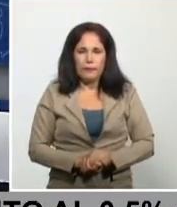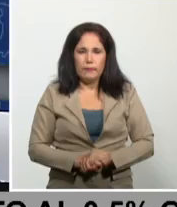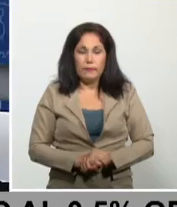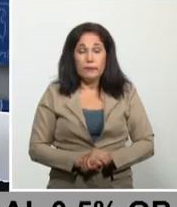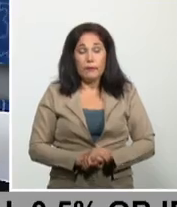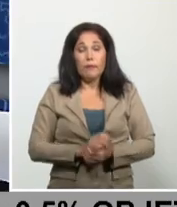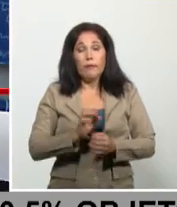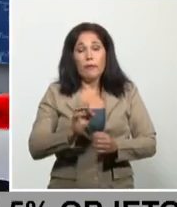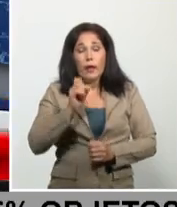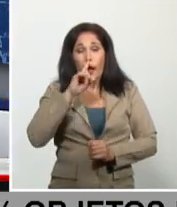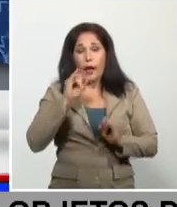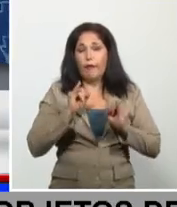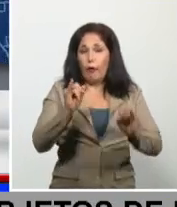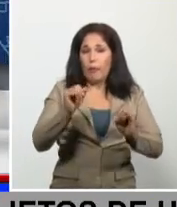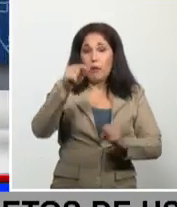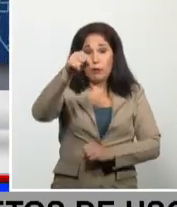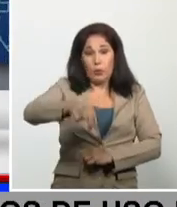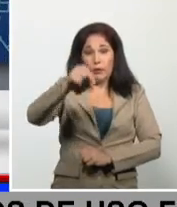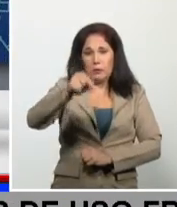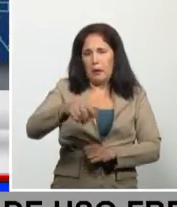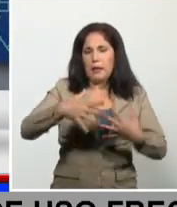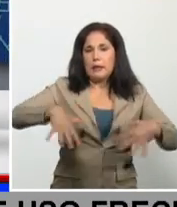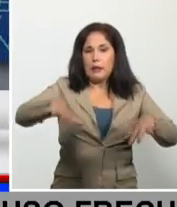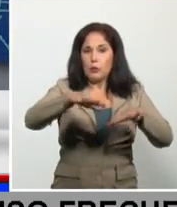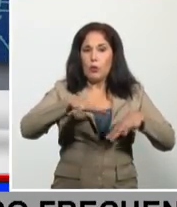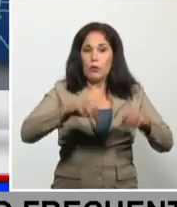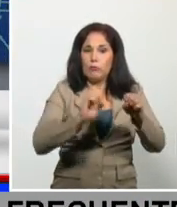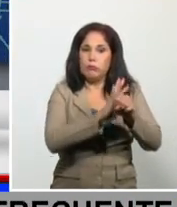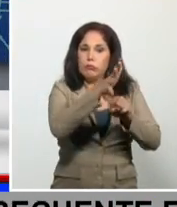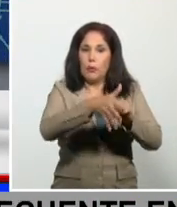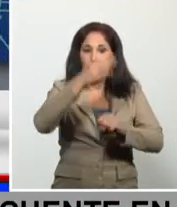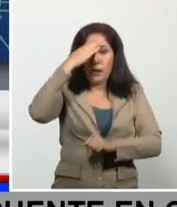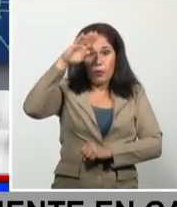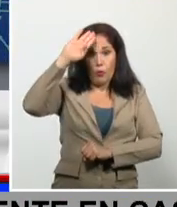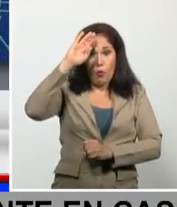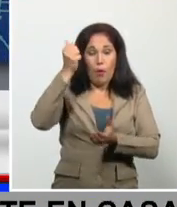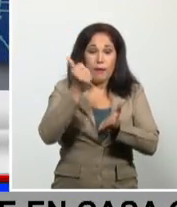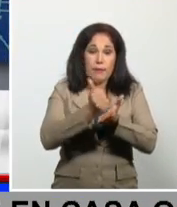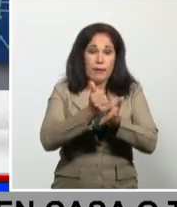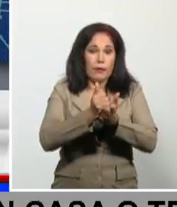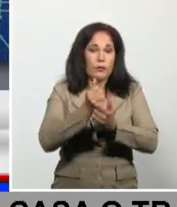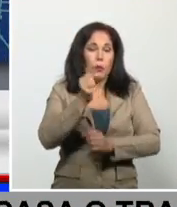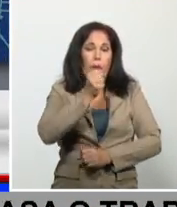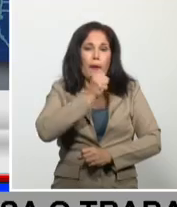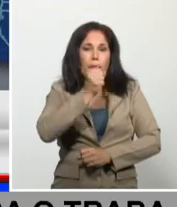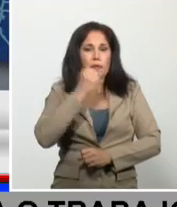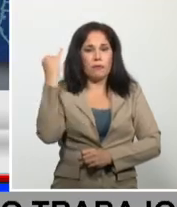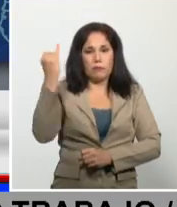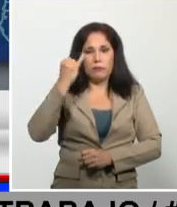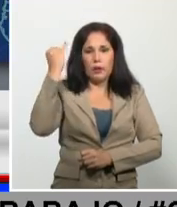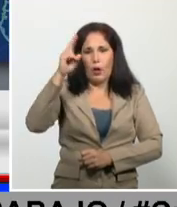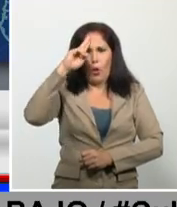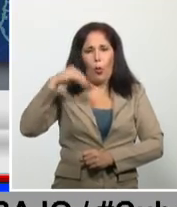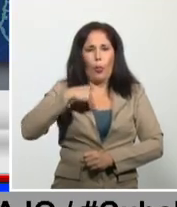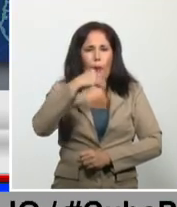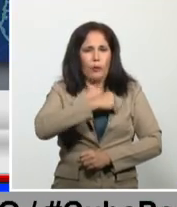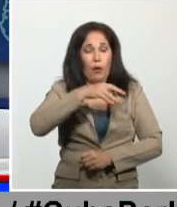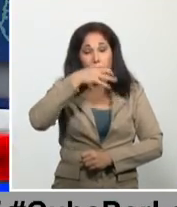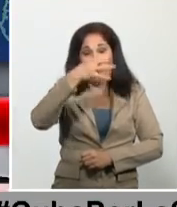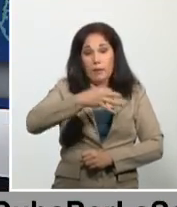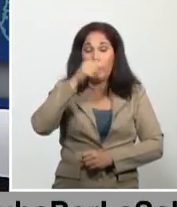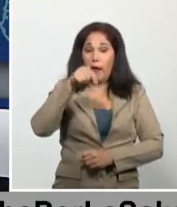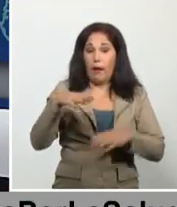Y ha sido la información actualizada sobre la situación de la COVID desde el Centro de Prensa Internacional con el doctor Francisco Durán, quien